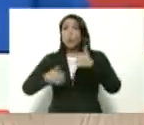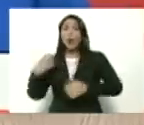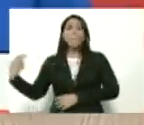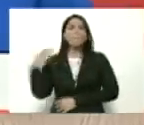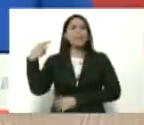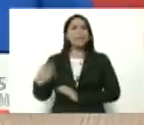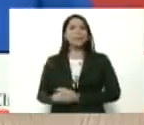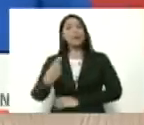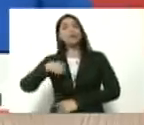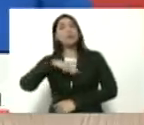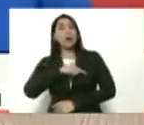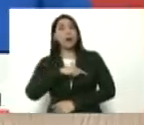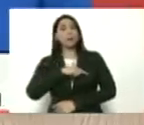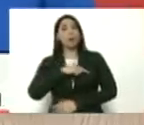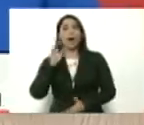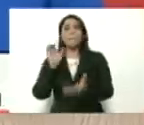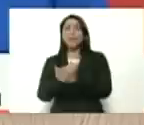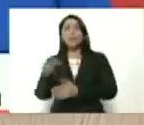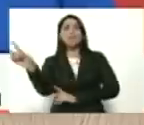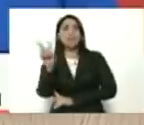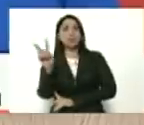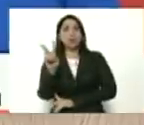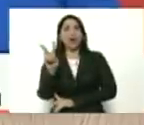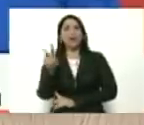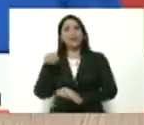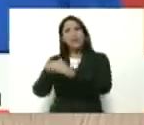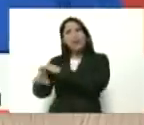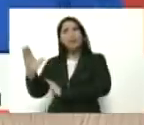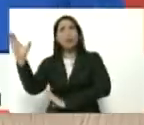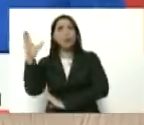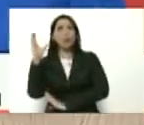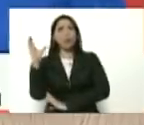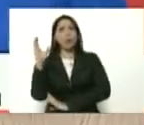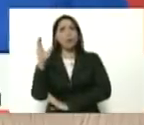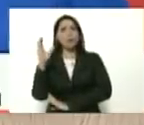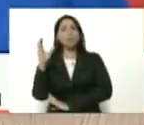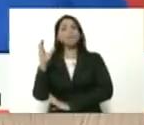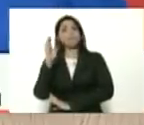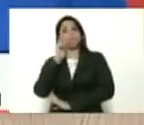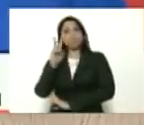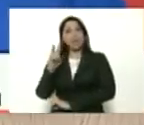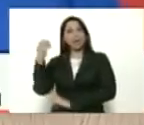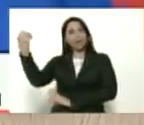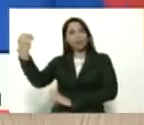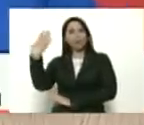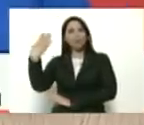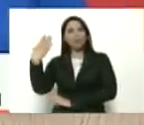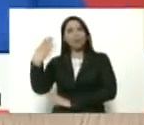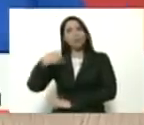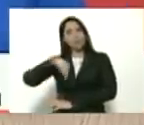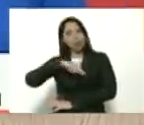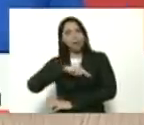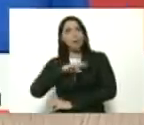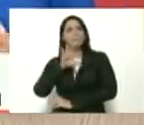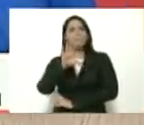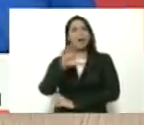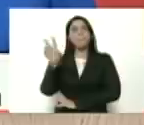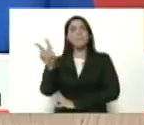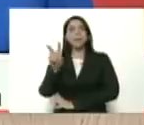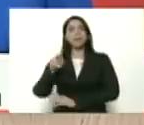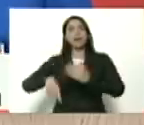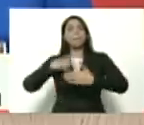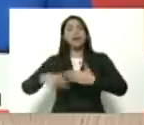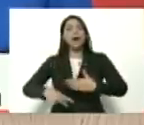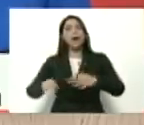víctimas nuestros connacionales en Colombia, y vieron la luz en su patria, en nuestra patria. Ese plan